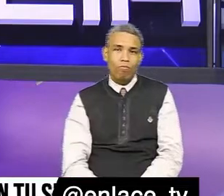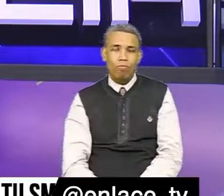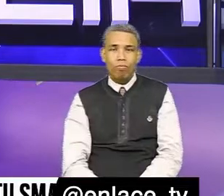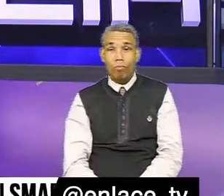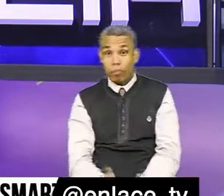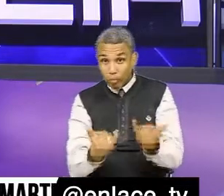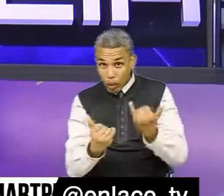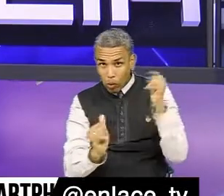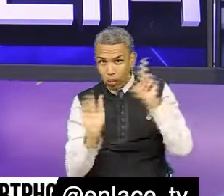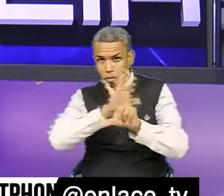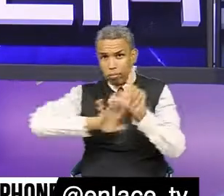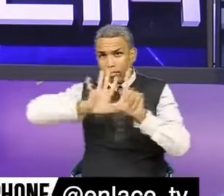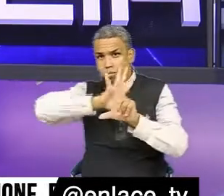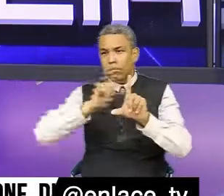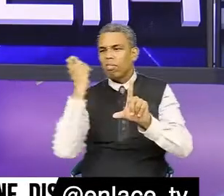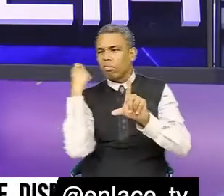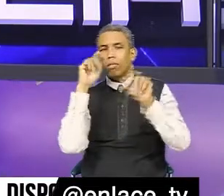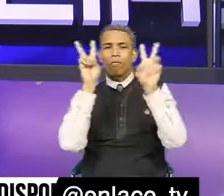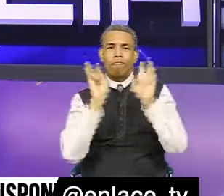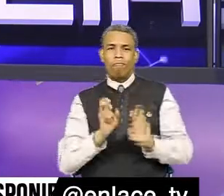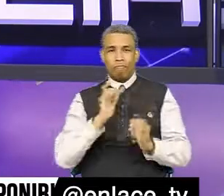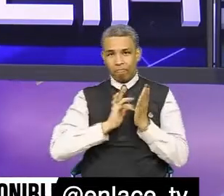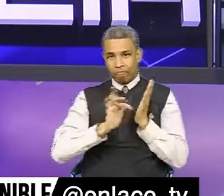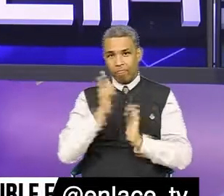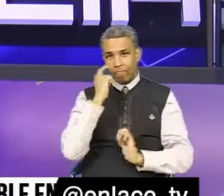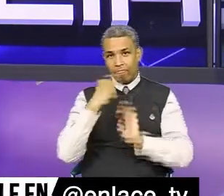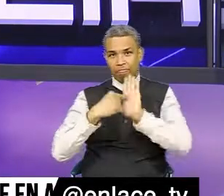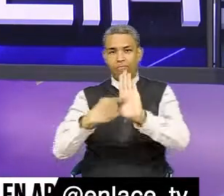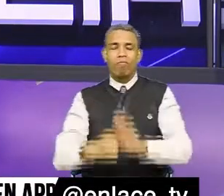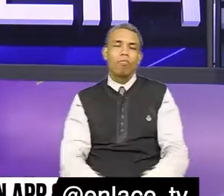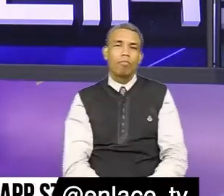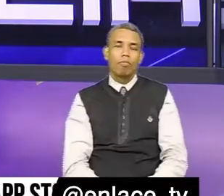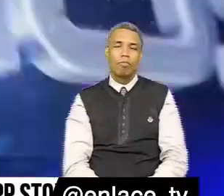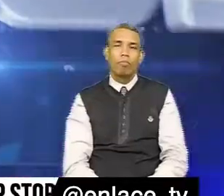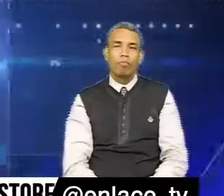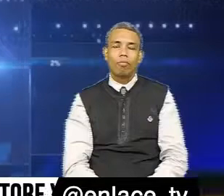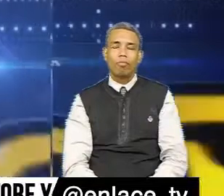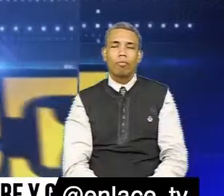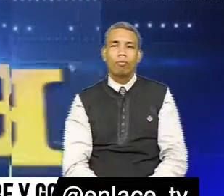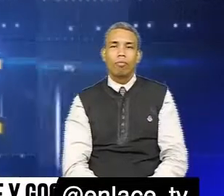sonidos otros hechos destacados ocurridos en las últimas horas en nuestra ciudad y región